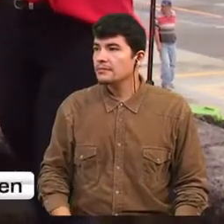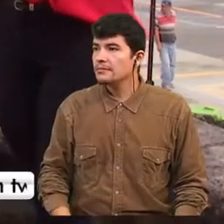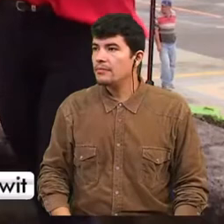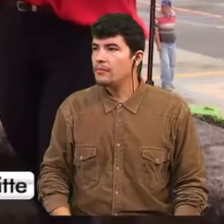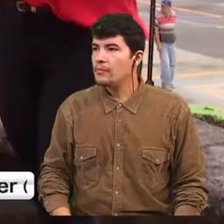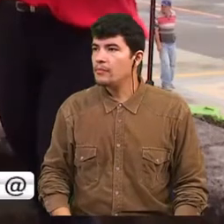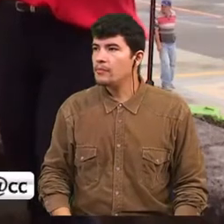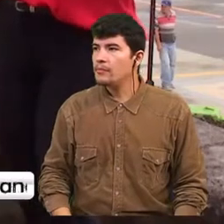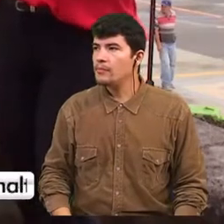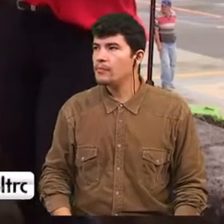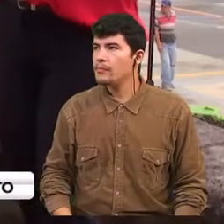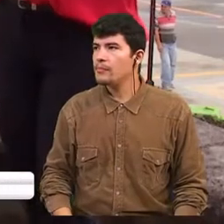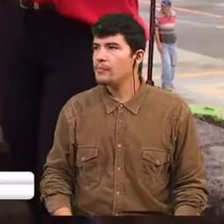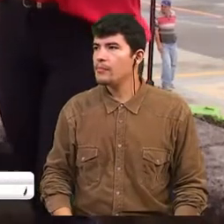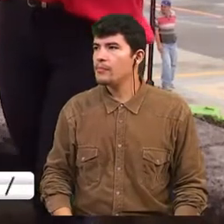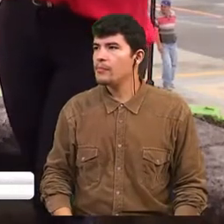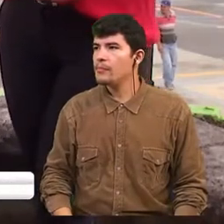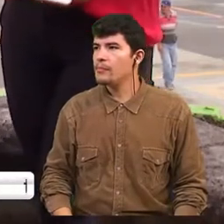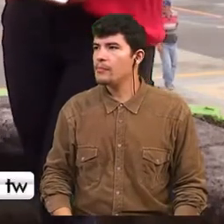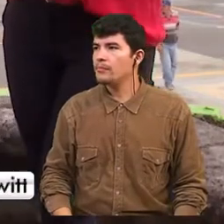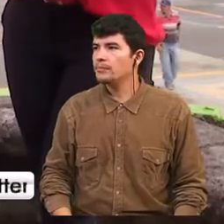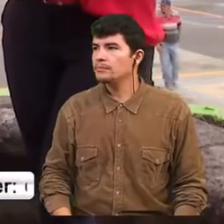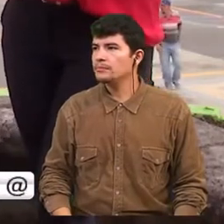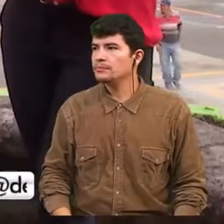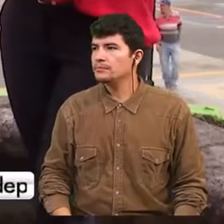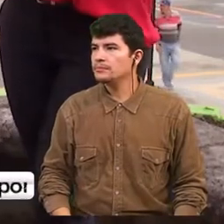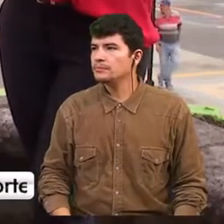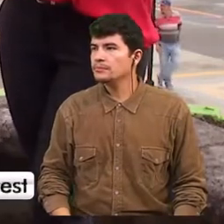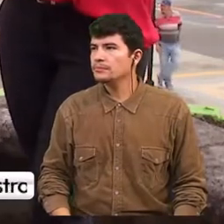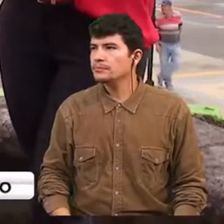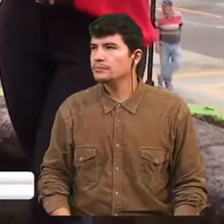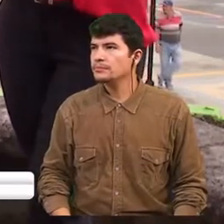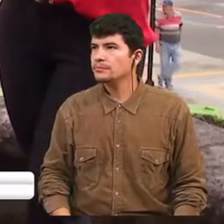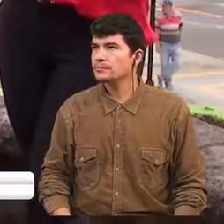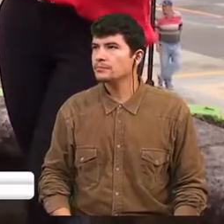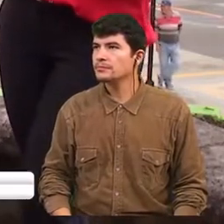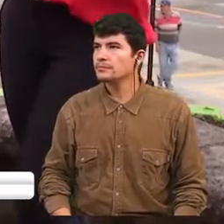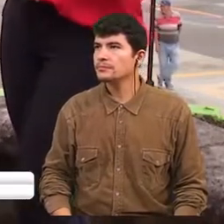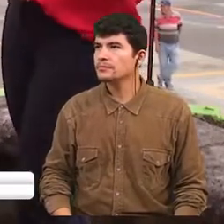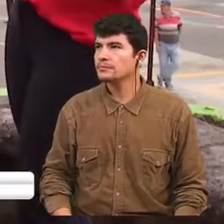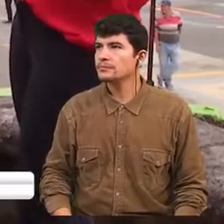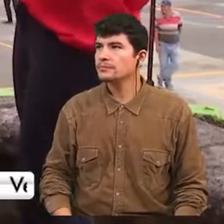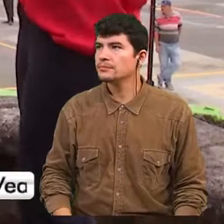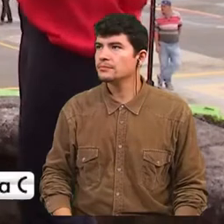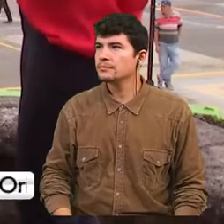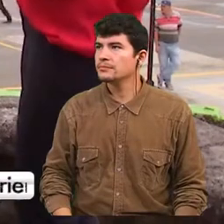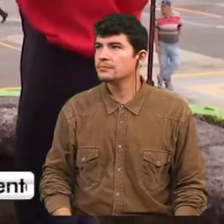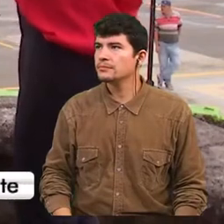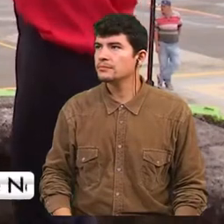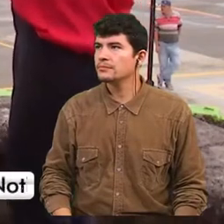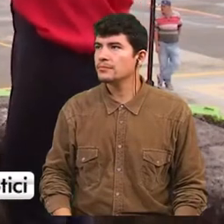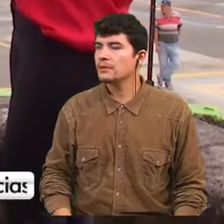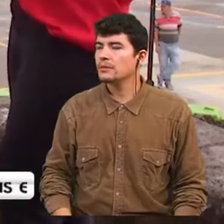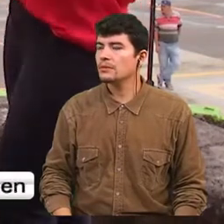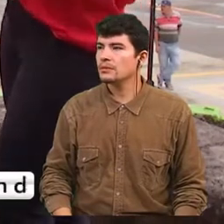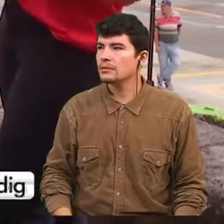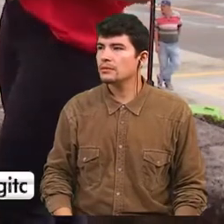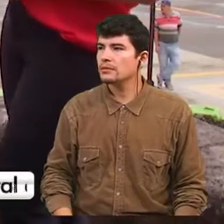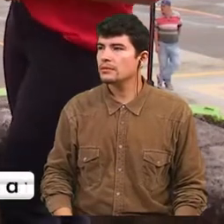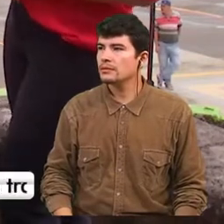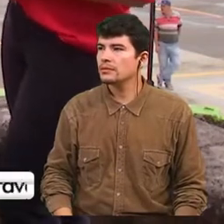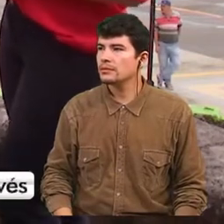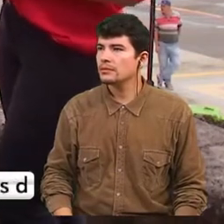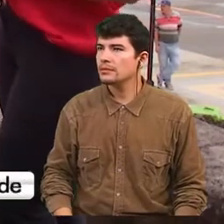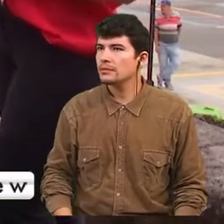lo veníamos repitiendo en esta emisión especial de Oriente Noticias. Nosotros hacemos una pausa comercial, pero en minutos tendremos